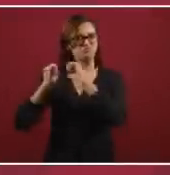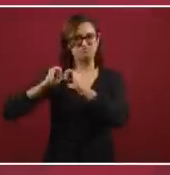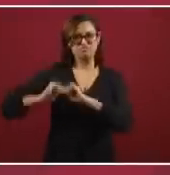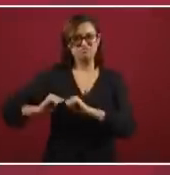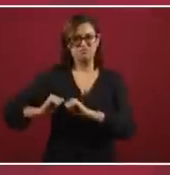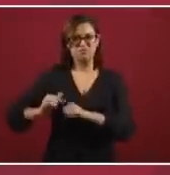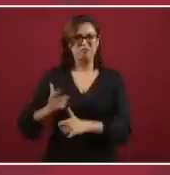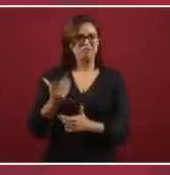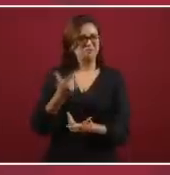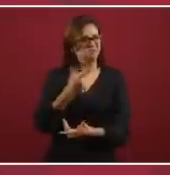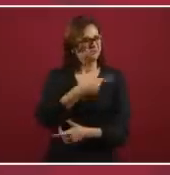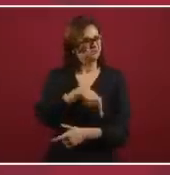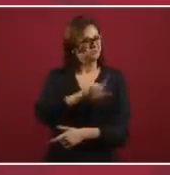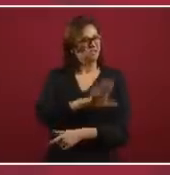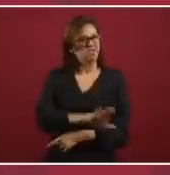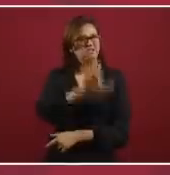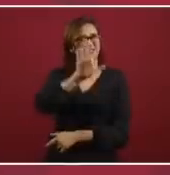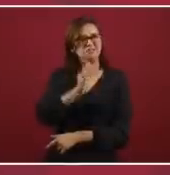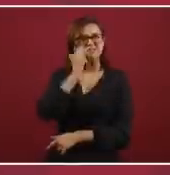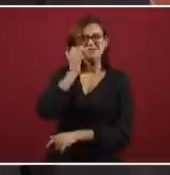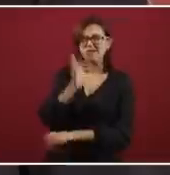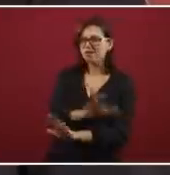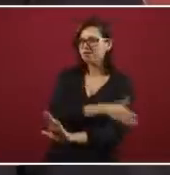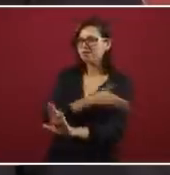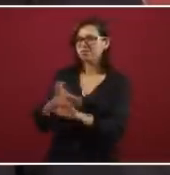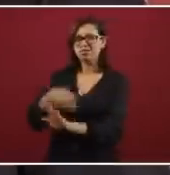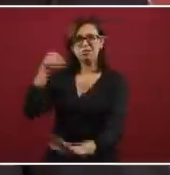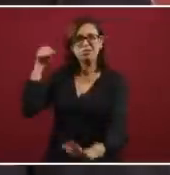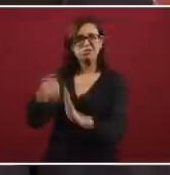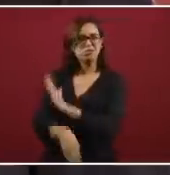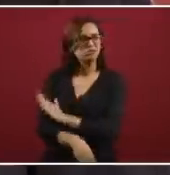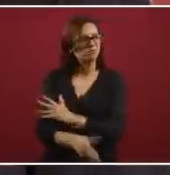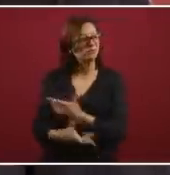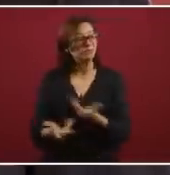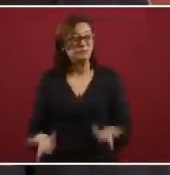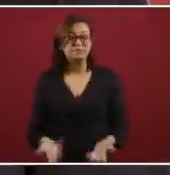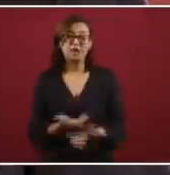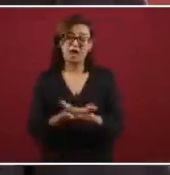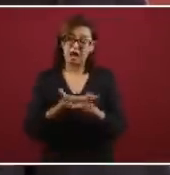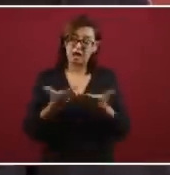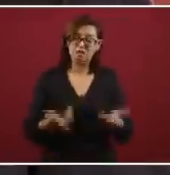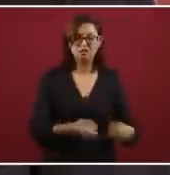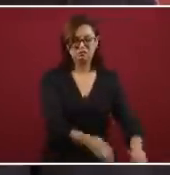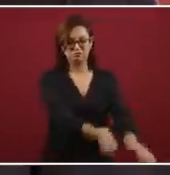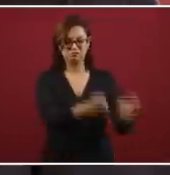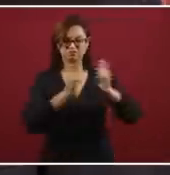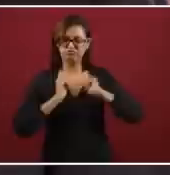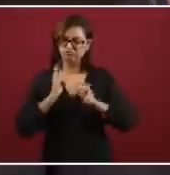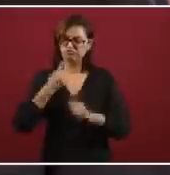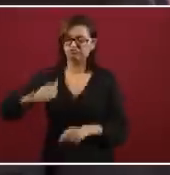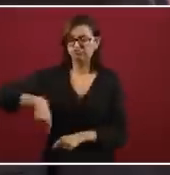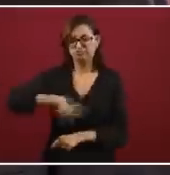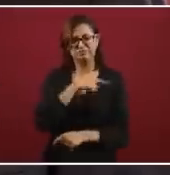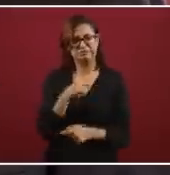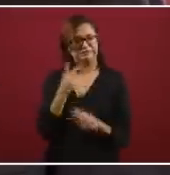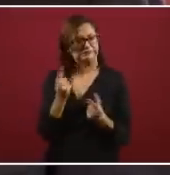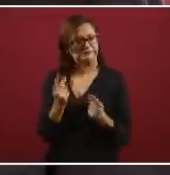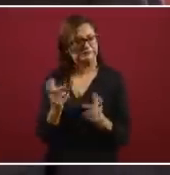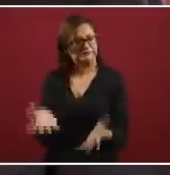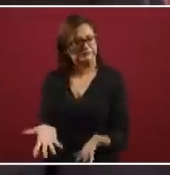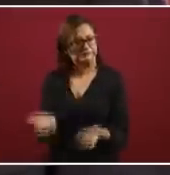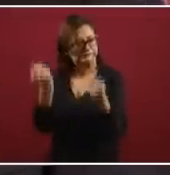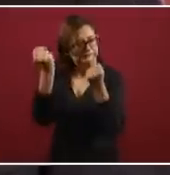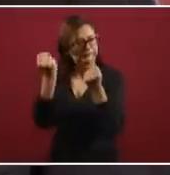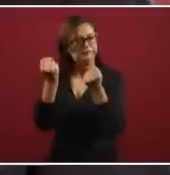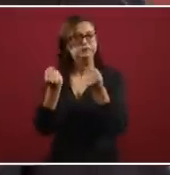Entonces, se logró estabilizar la caída. Ahora vamos a informar, en el caso de la producción